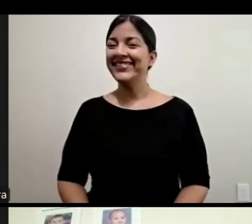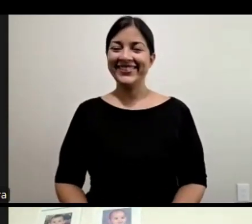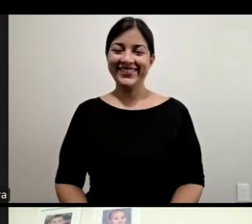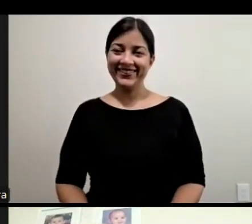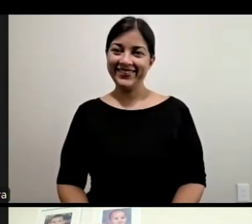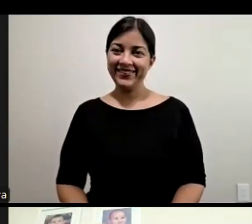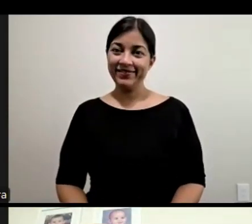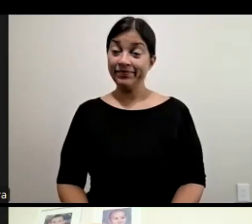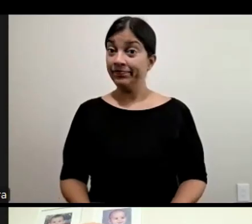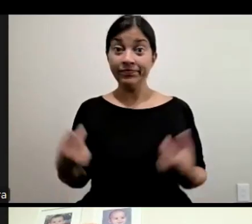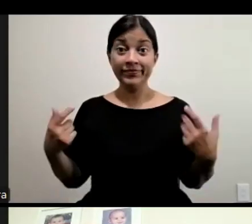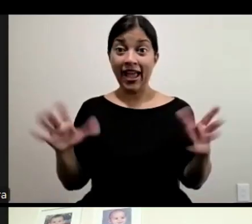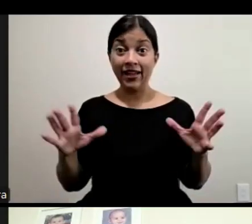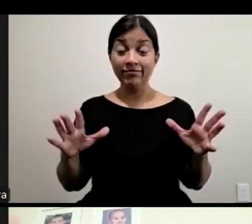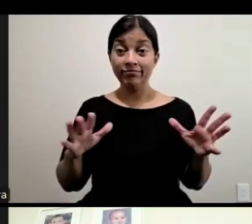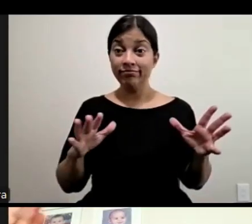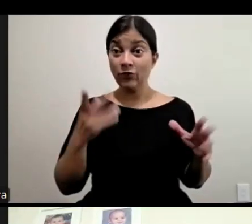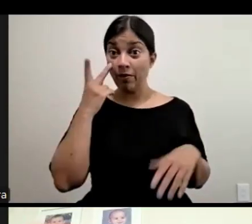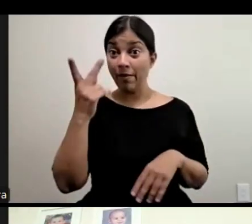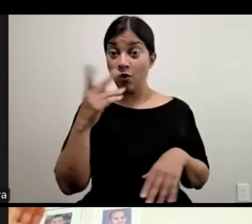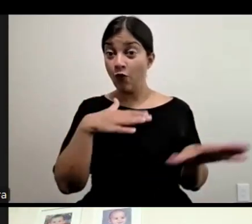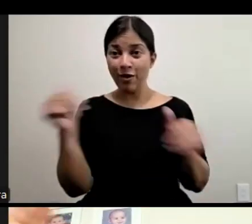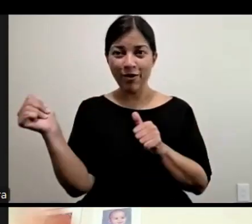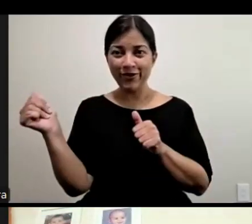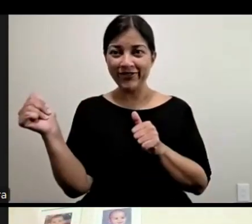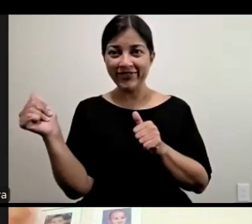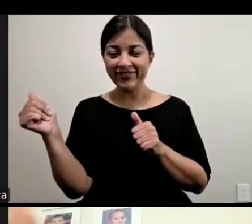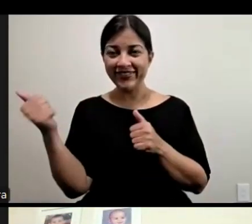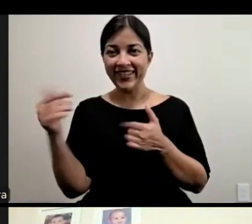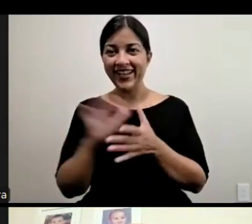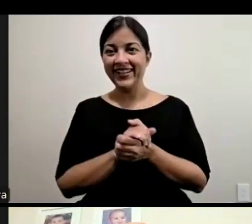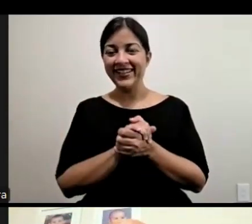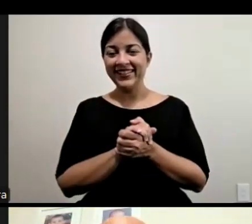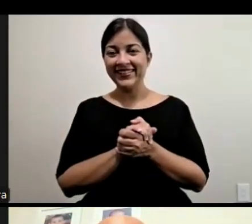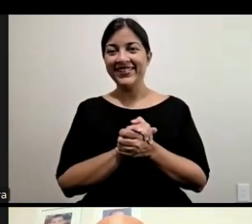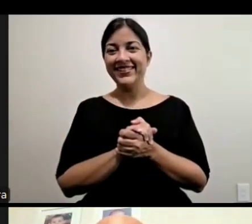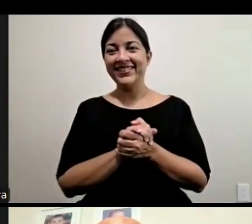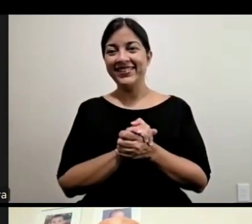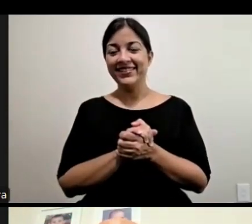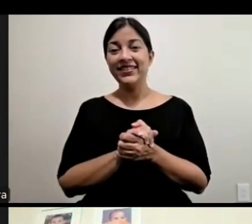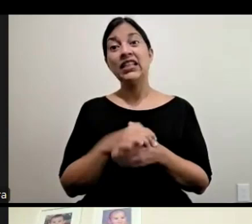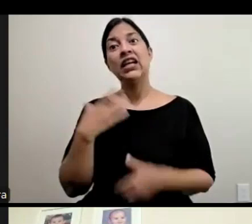Bueno, pues nada, nos vemos, nos fuimos, ¿verdad? Y vamos claro a empezar sí. agosto, era con el calor.